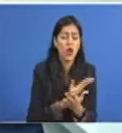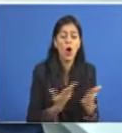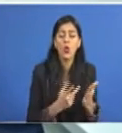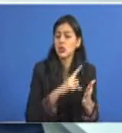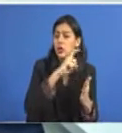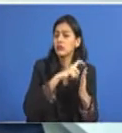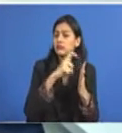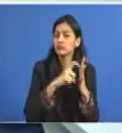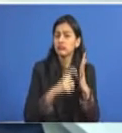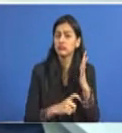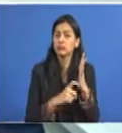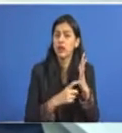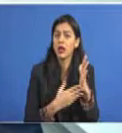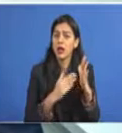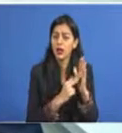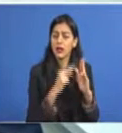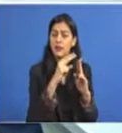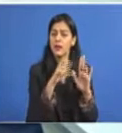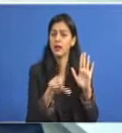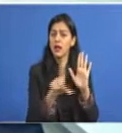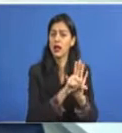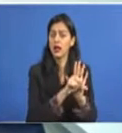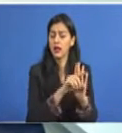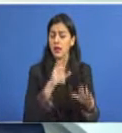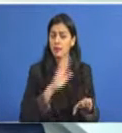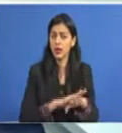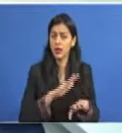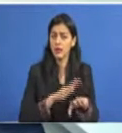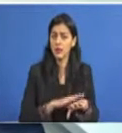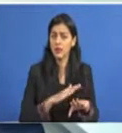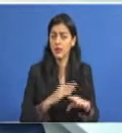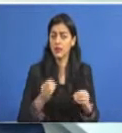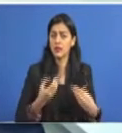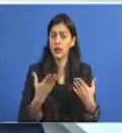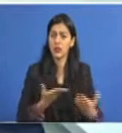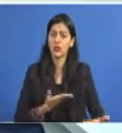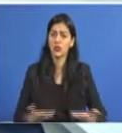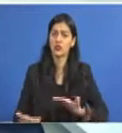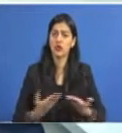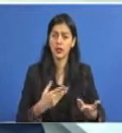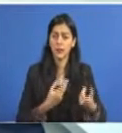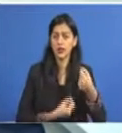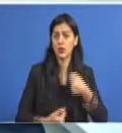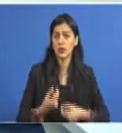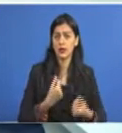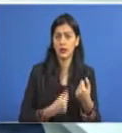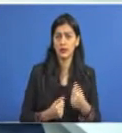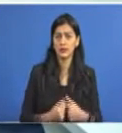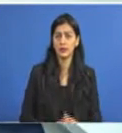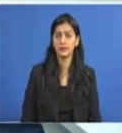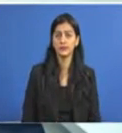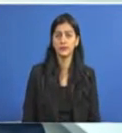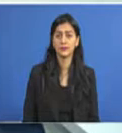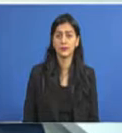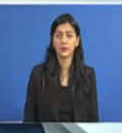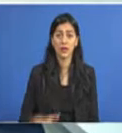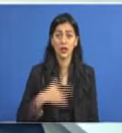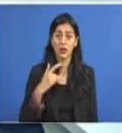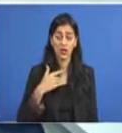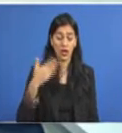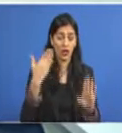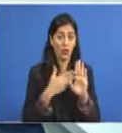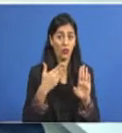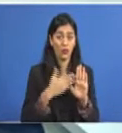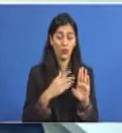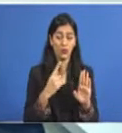nivel de la ley que me permite accionar estos servicios de prestaciones comerciales. Requisitos que deben cumplirse, y uno